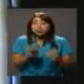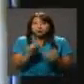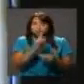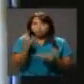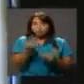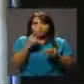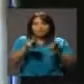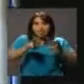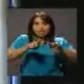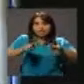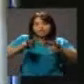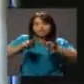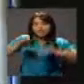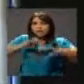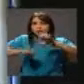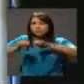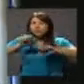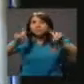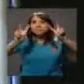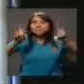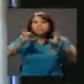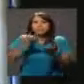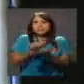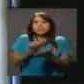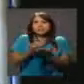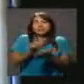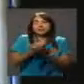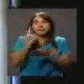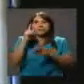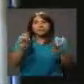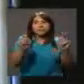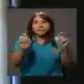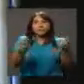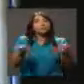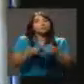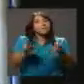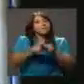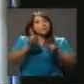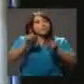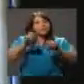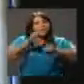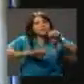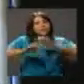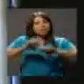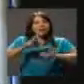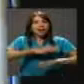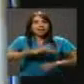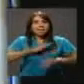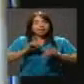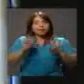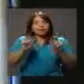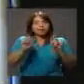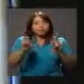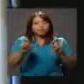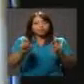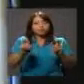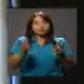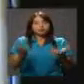del financiamiento de la educación sino también de la calidad de la educación uno desearía que en un congreso